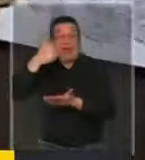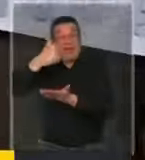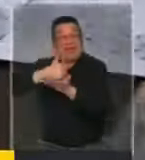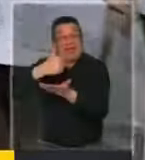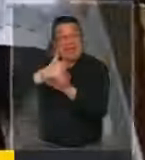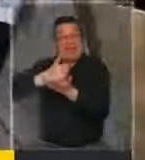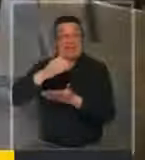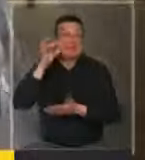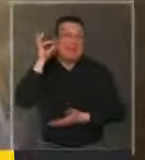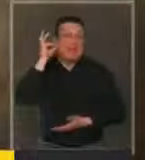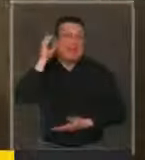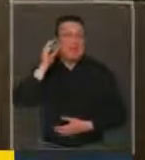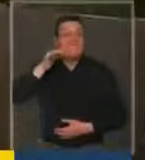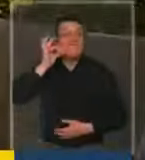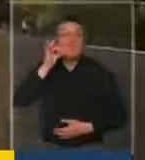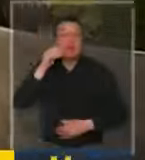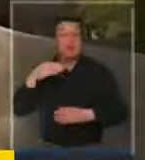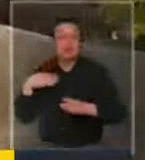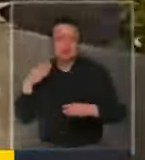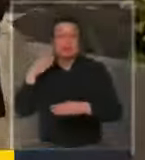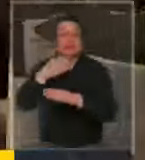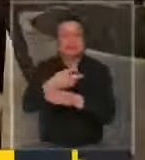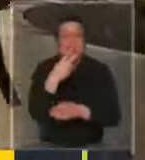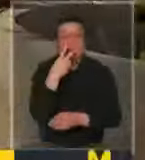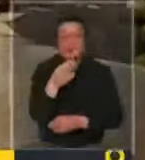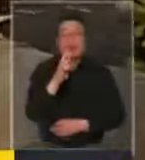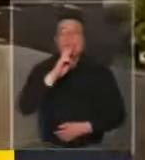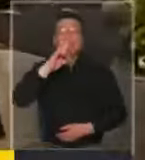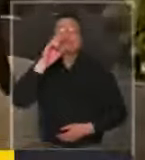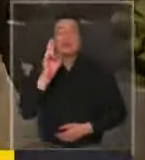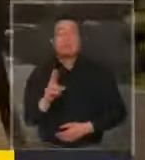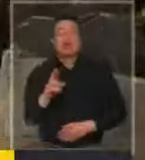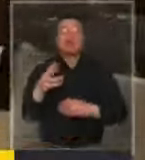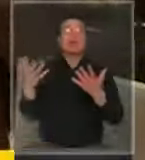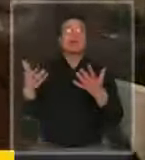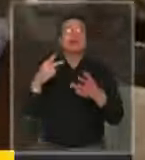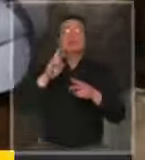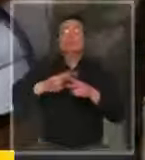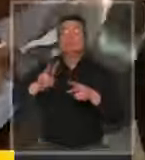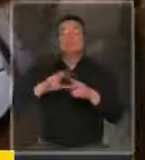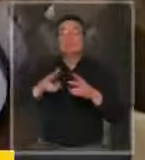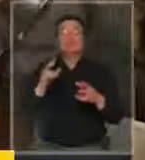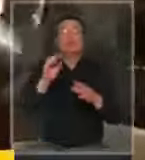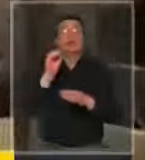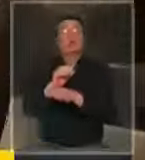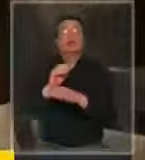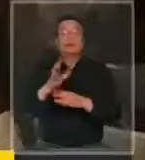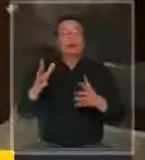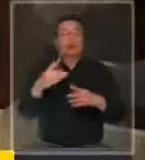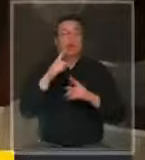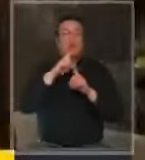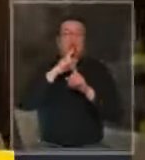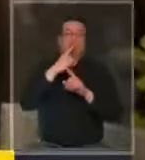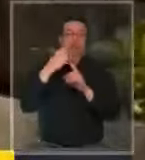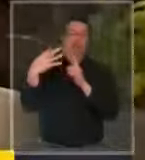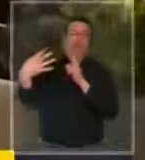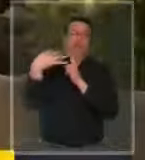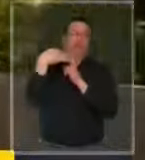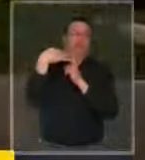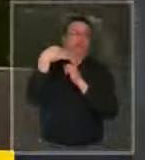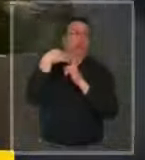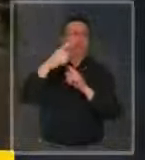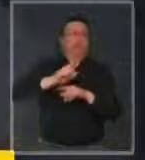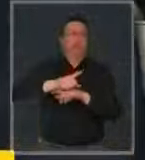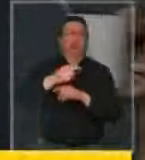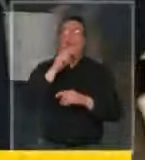para entregarles algún tipo de solución, alguna respuesta a esta falta de suministro eléctrico y fueron duramente criticados por la falta de mantención